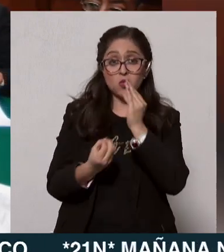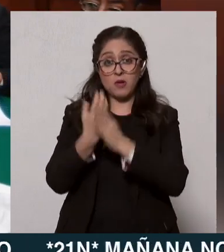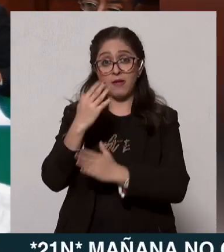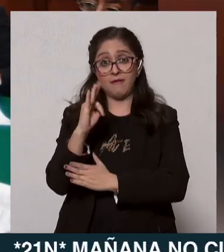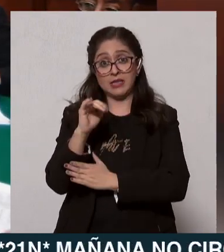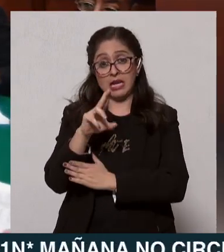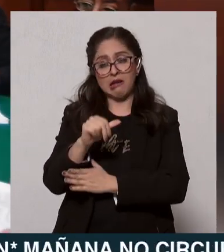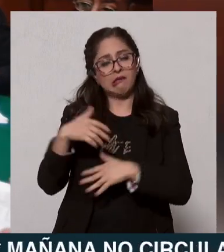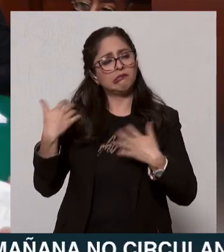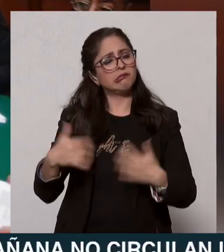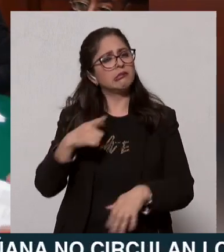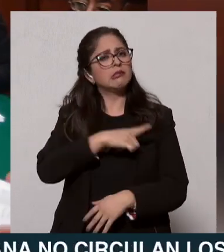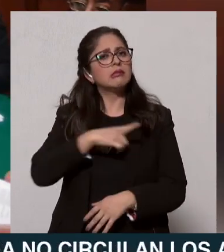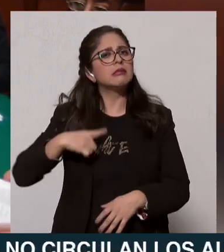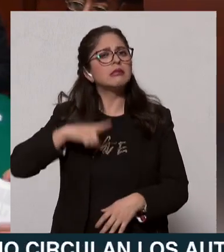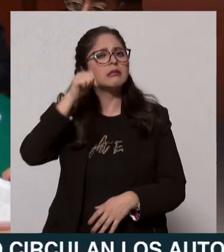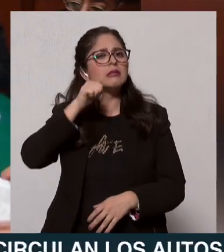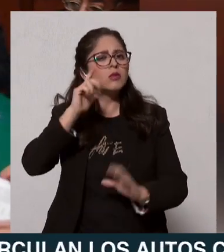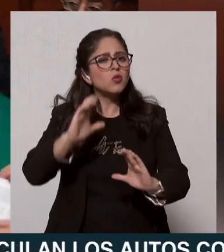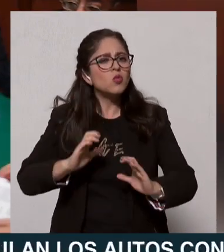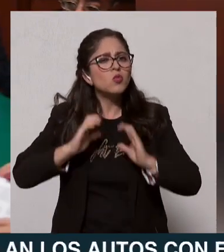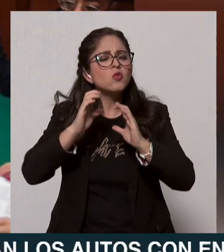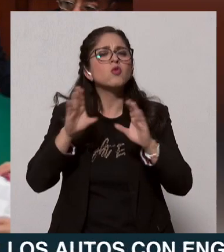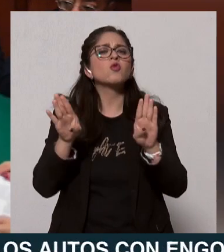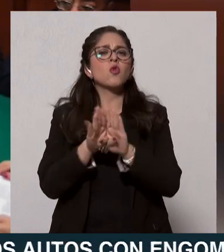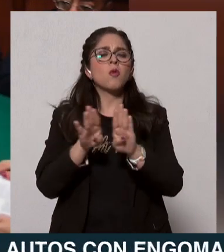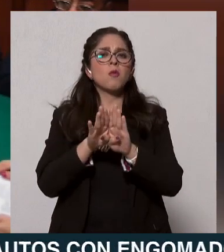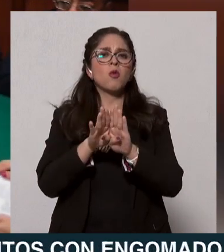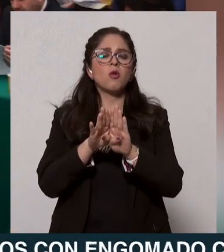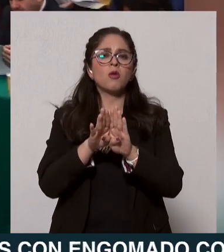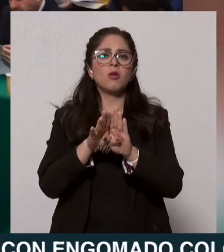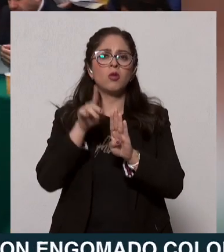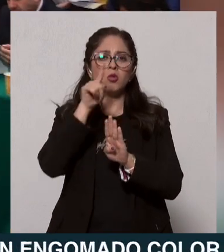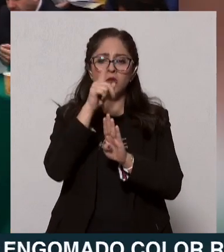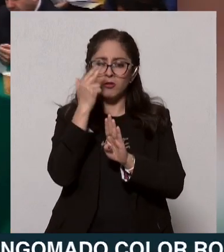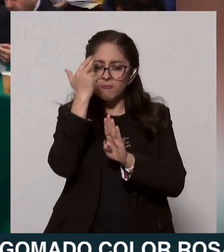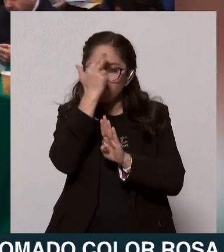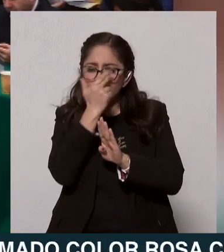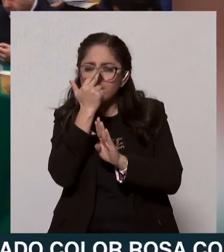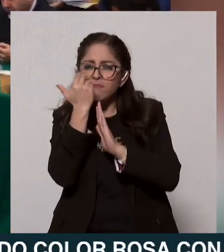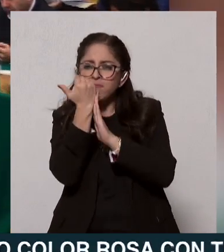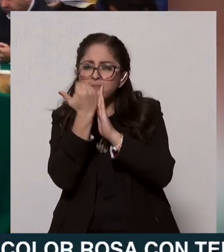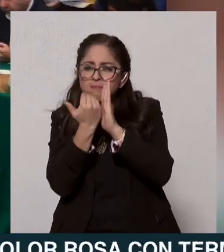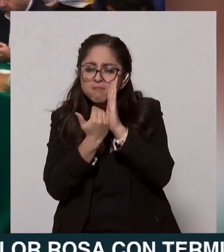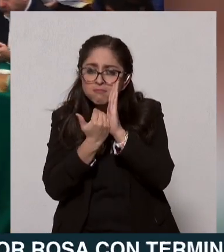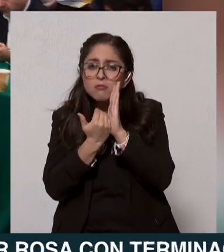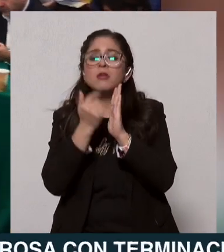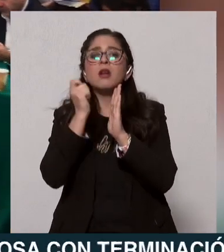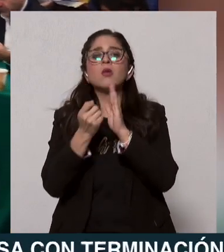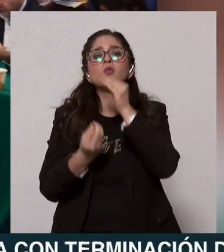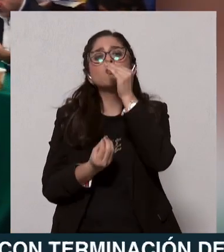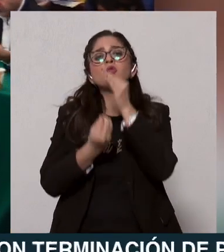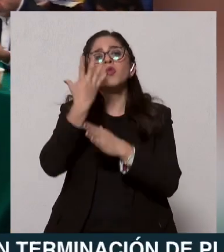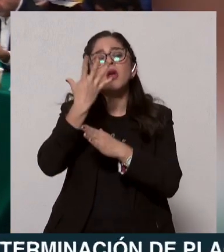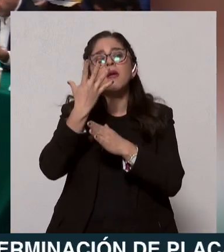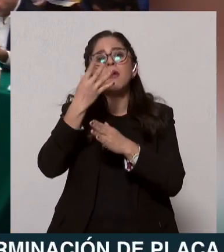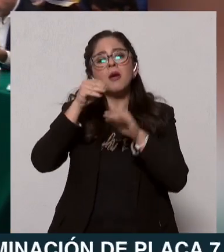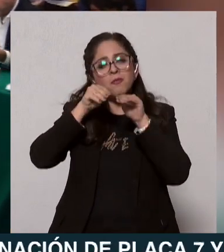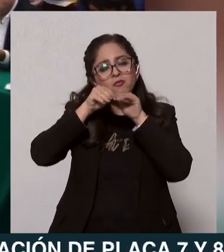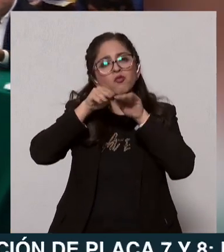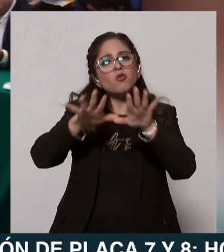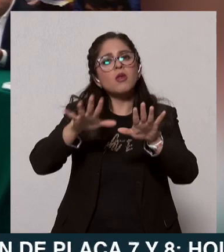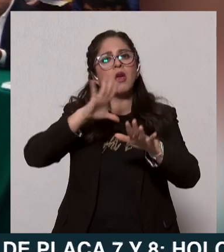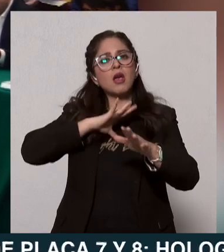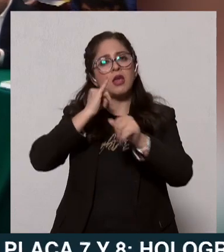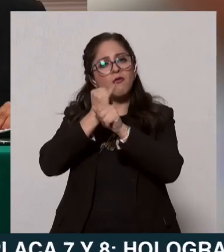mucho cuidado es el tema de las medidas cautelares. Porque ahorita hay una red incluso nueva de datos, por ejemplo,